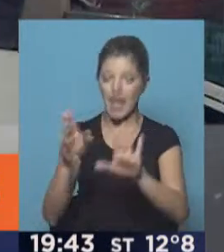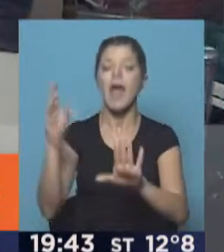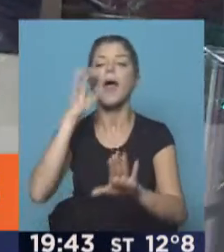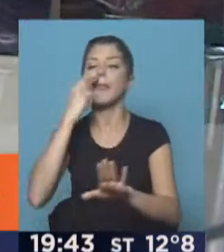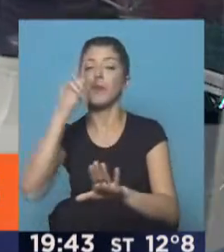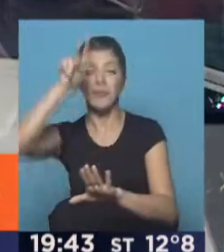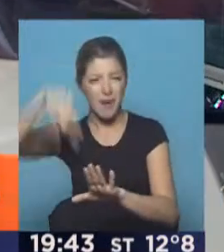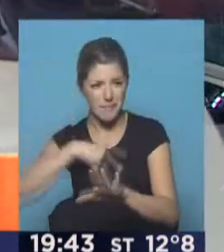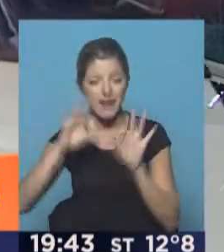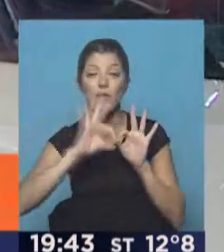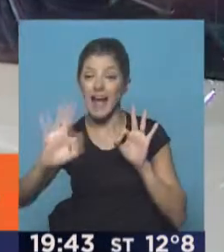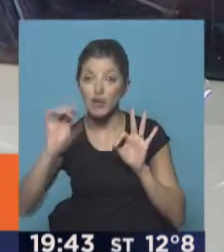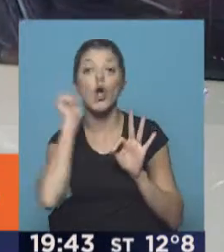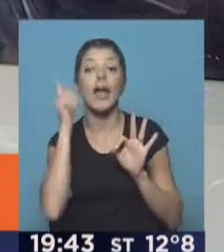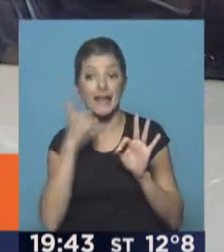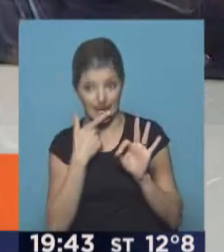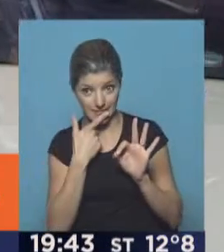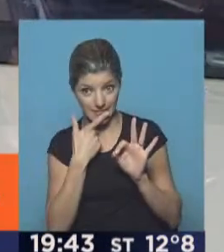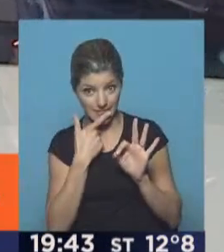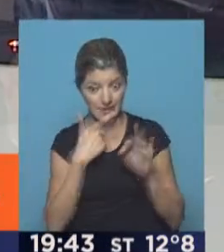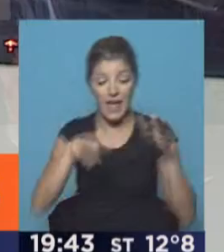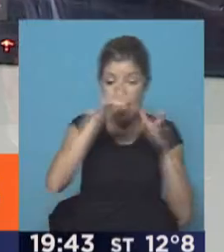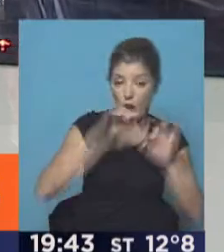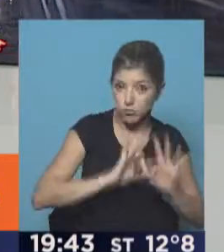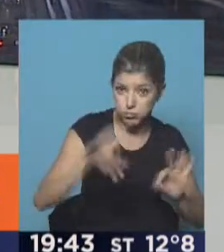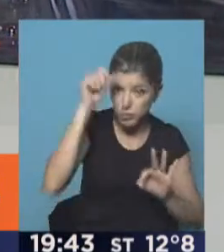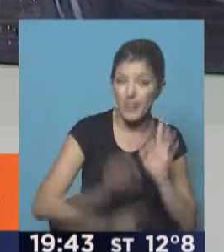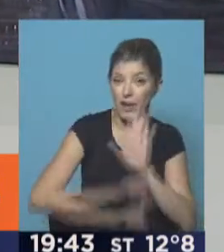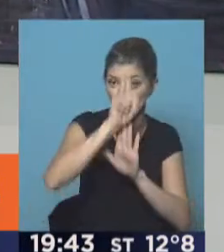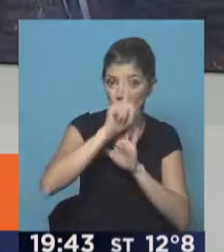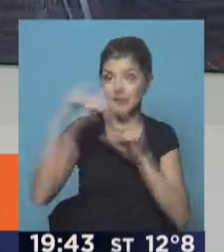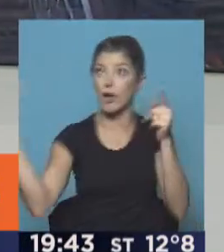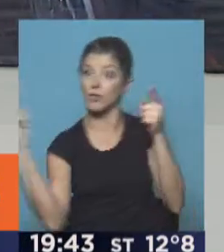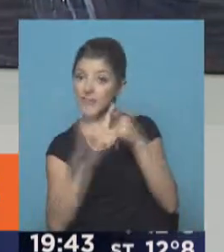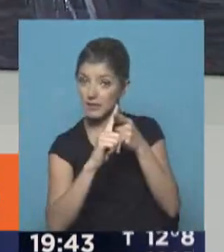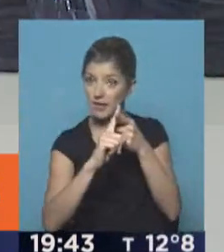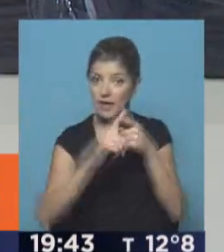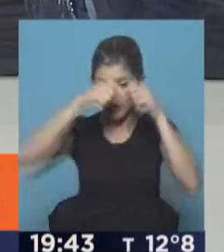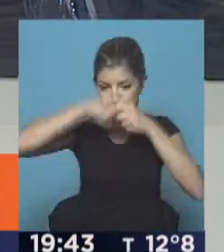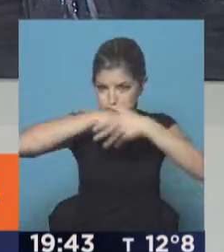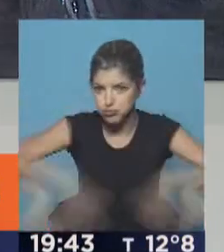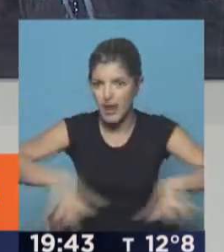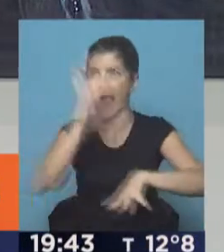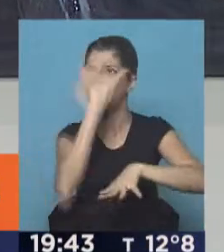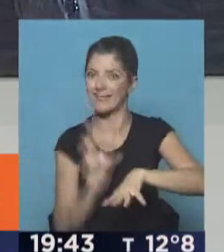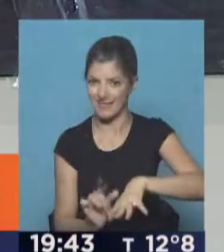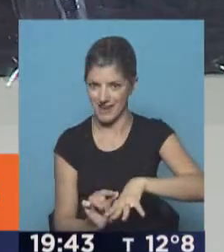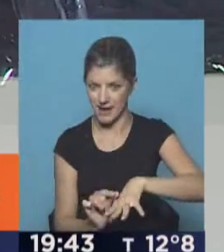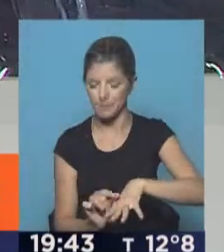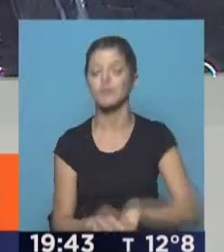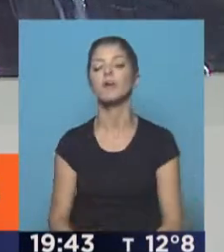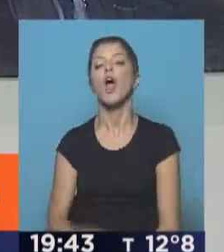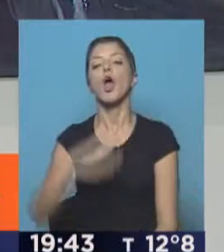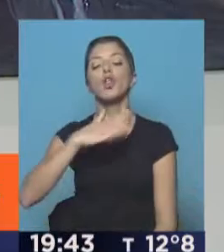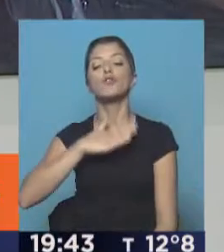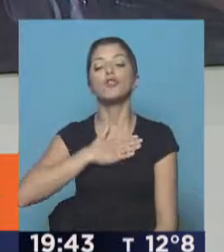caño, se inyecta al gasoducto del norte y después viene y se distribuye acá. Pero está limitado. Nosotros tenemos un convenio de 19